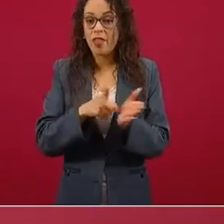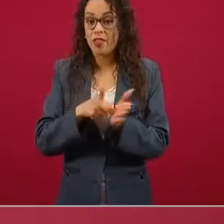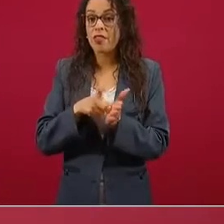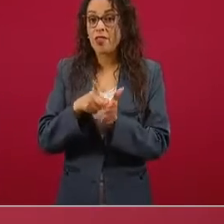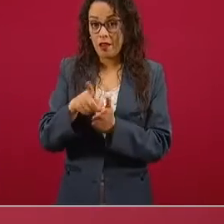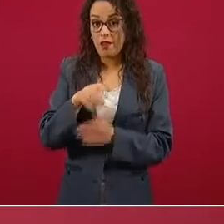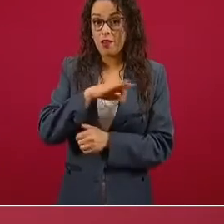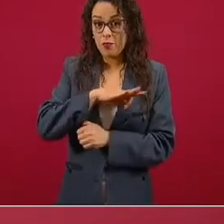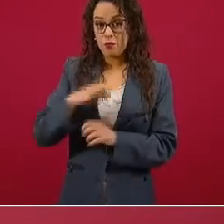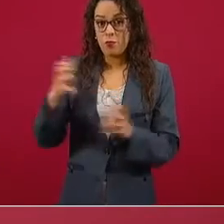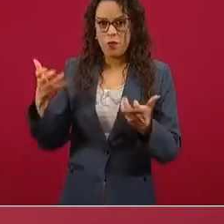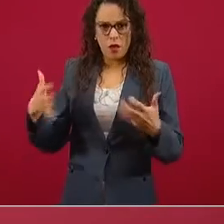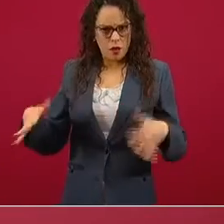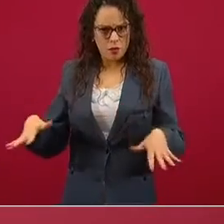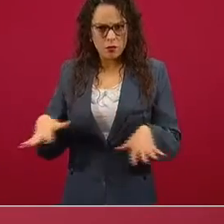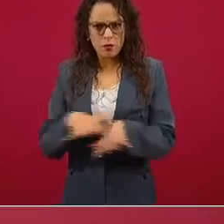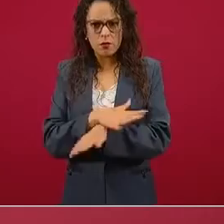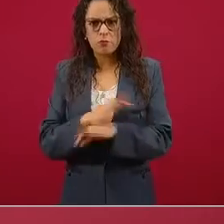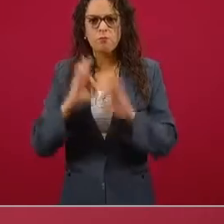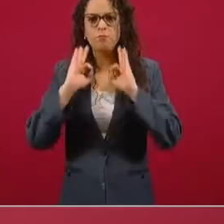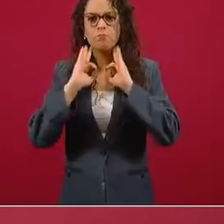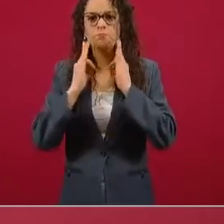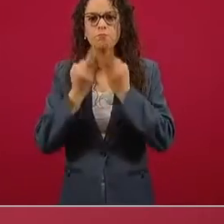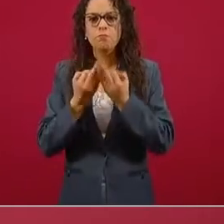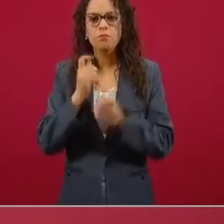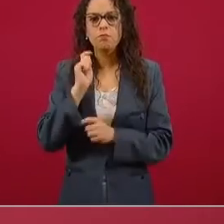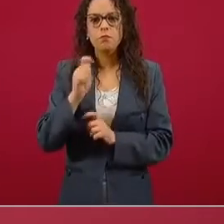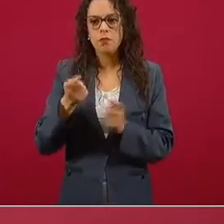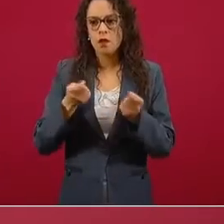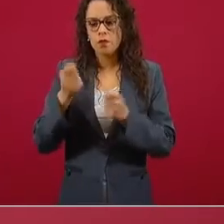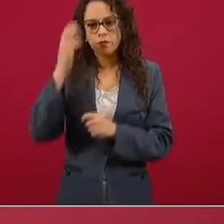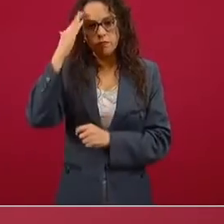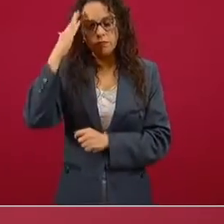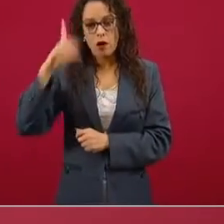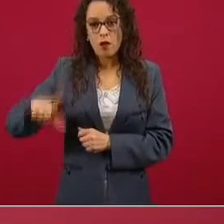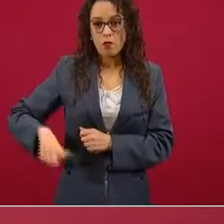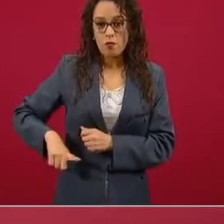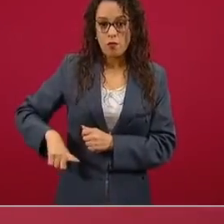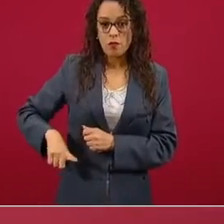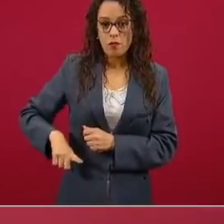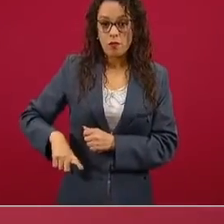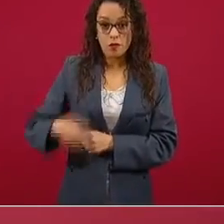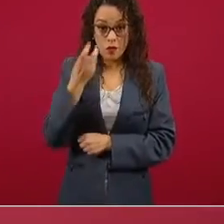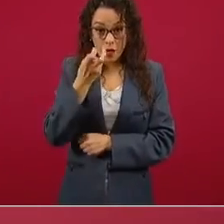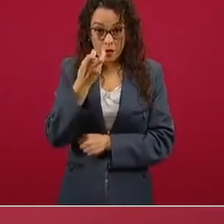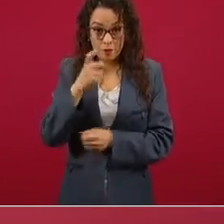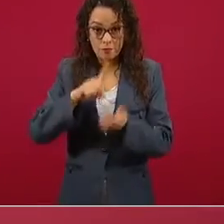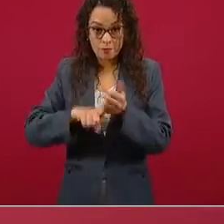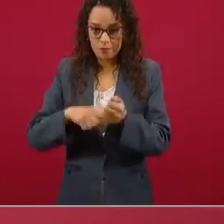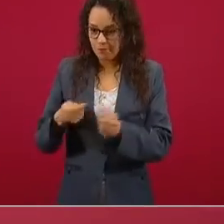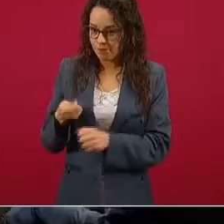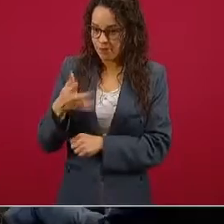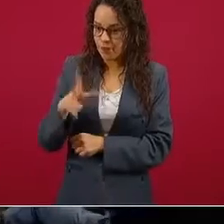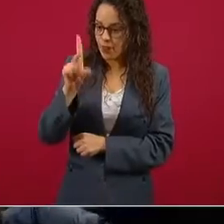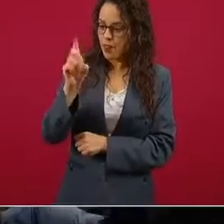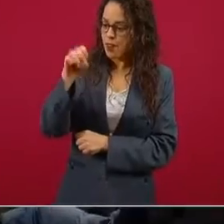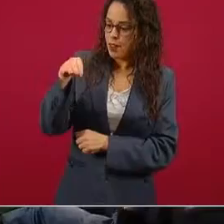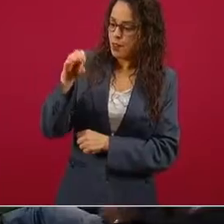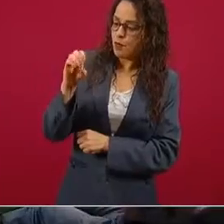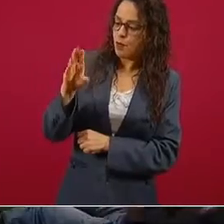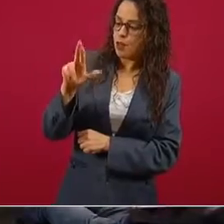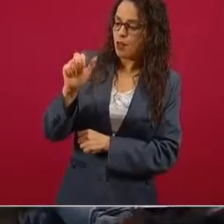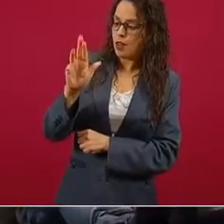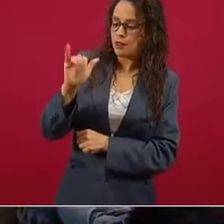cambiar la forma de su gobierno. Esa es la democracia. Entonces vamos